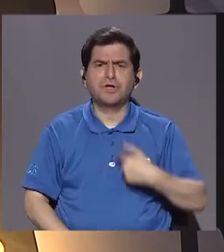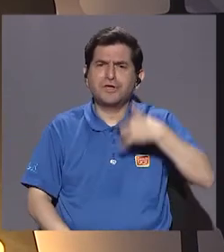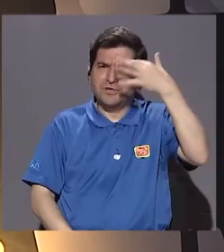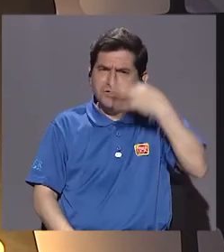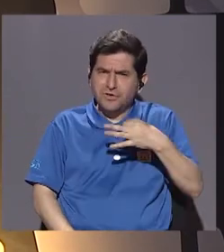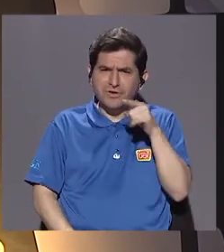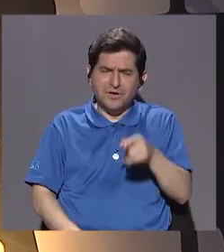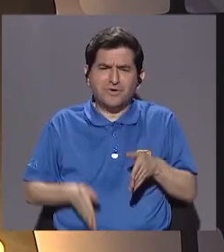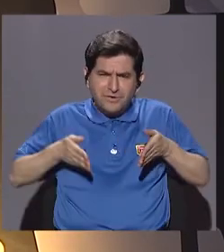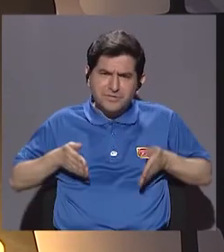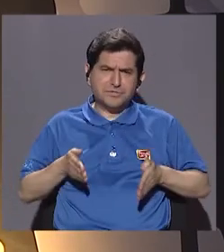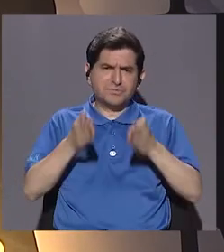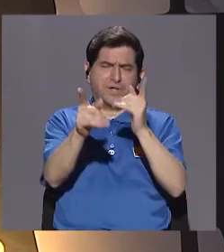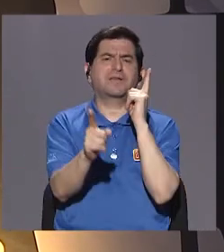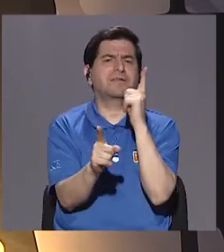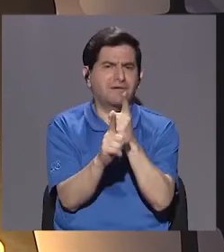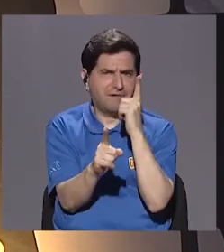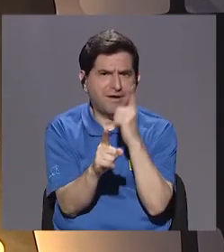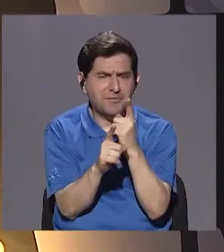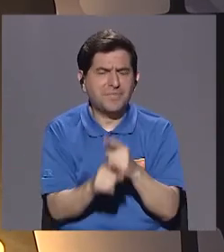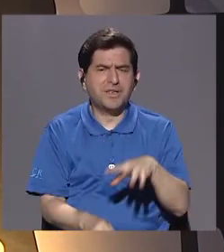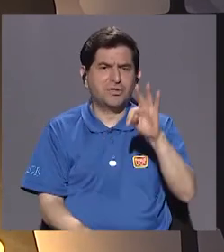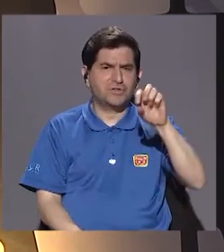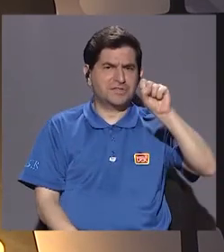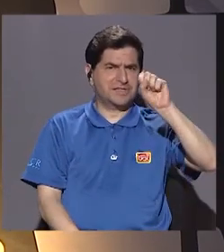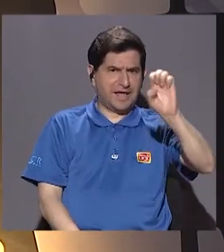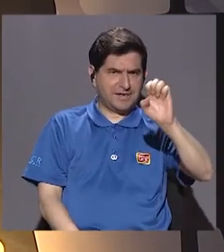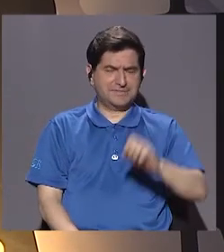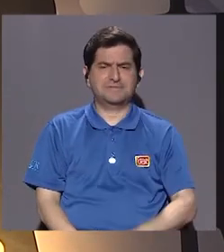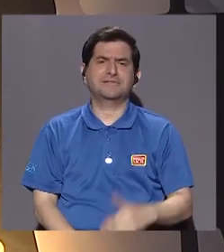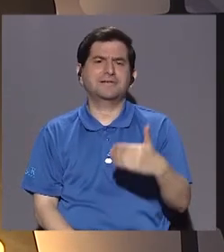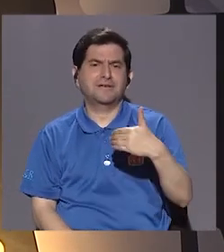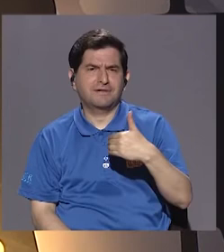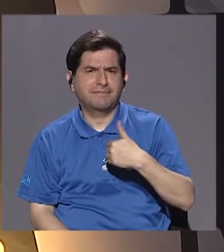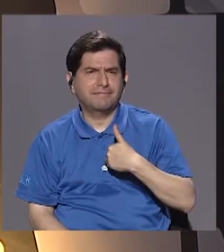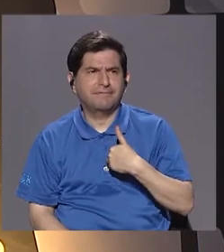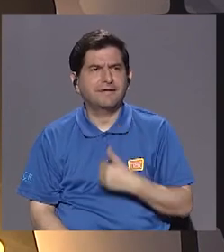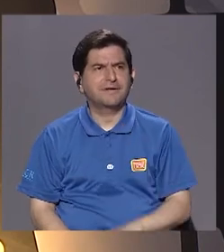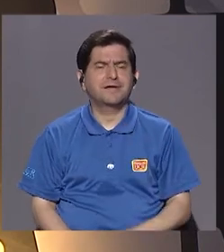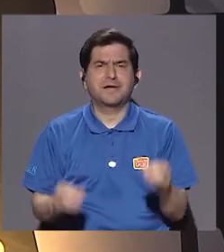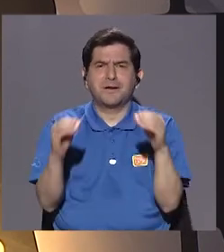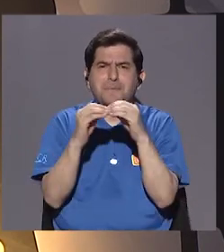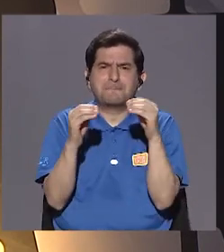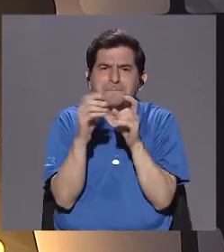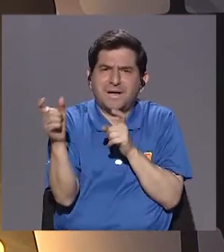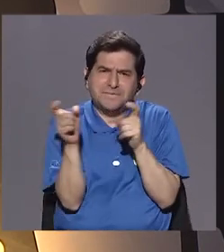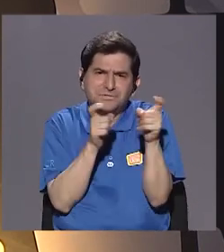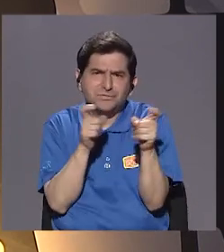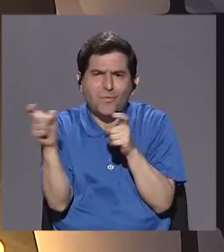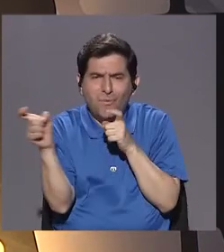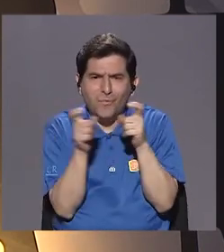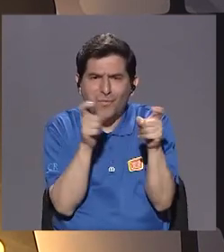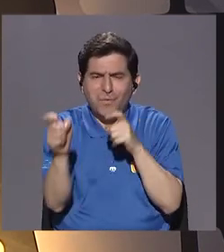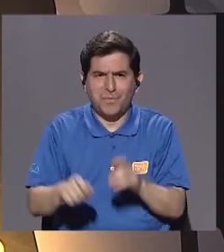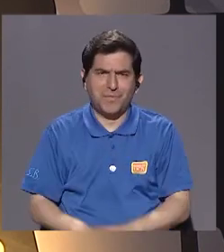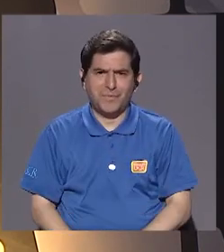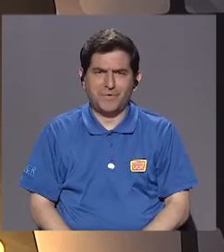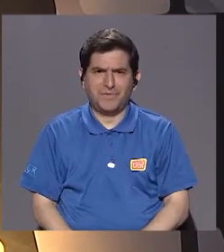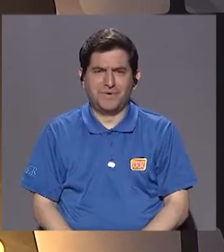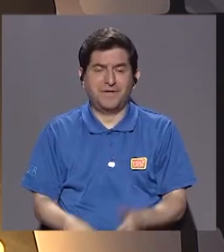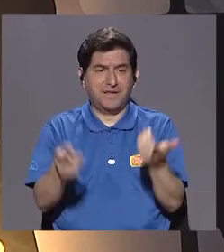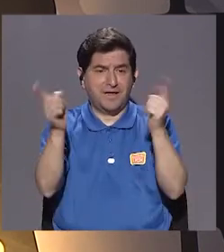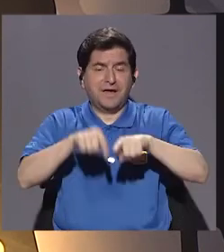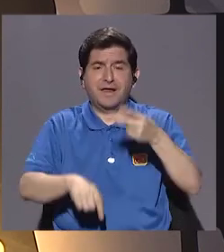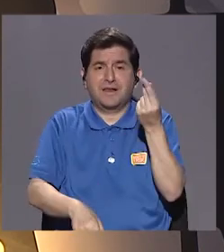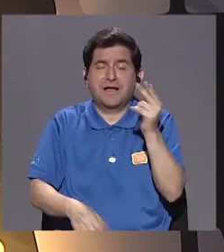en la dirección correcta del tribunal supremo de acciones de tener un mayor control de los de los